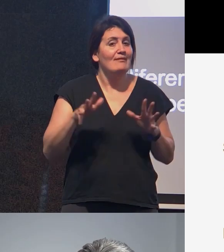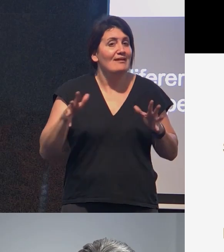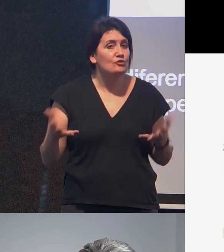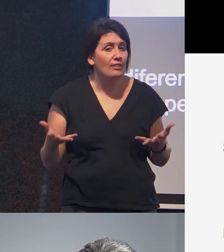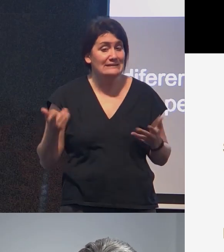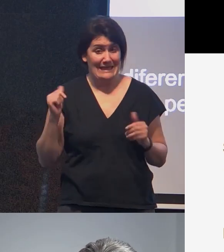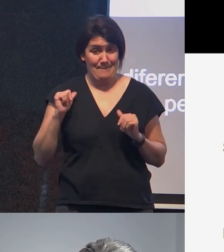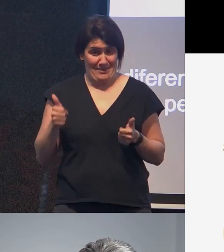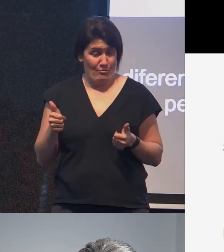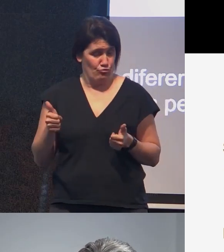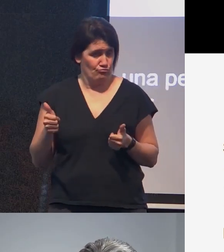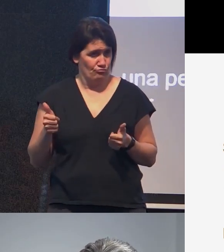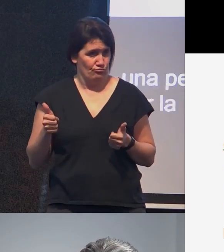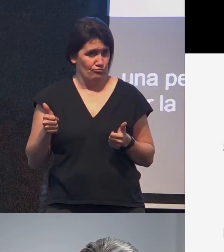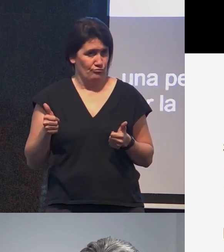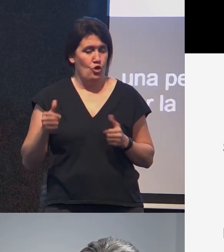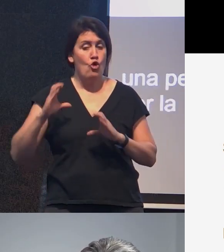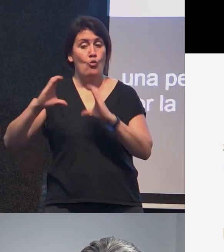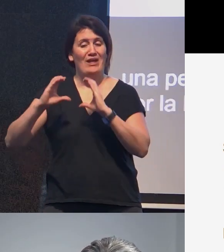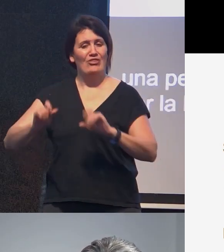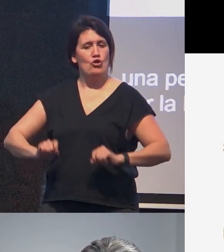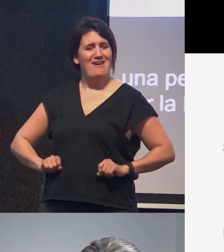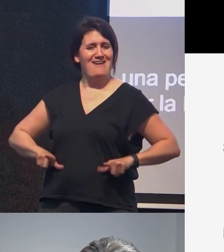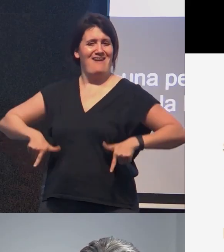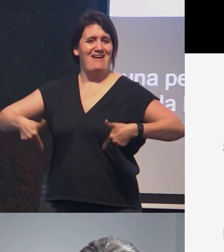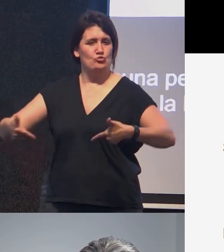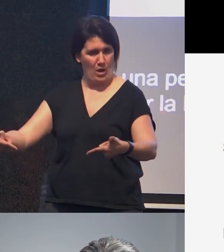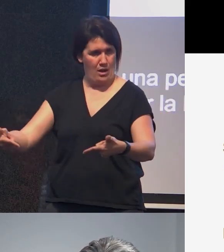Entonces, empezando por la comunicación natural.